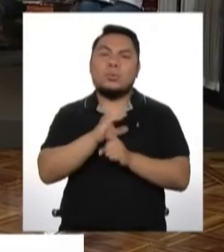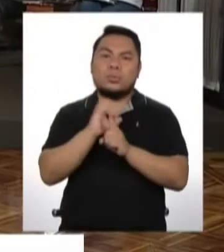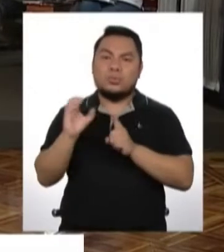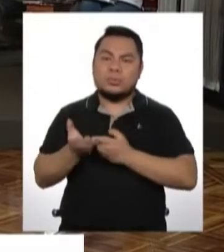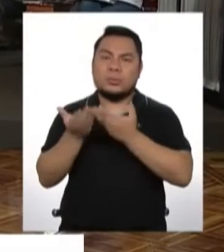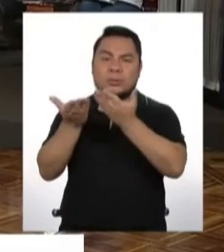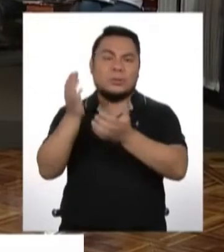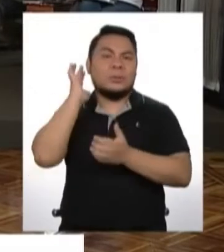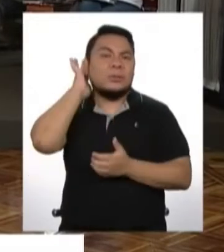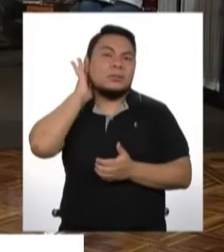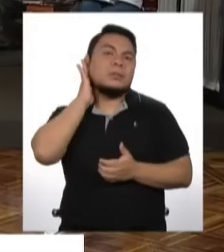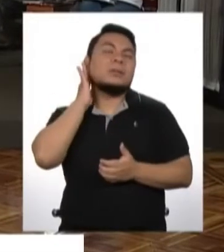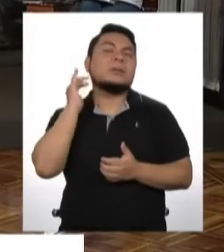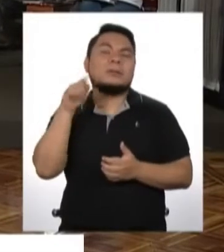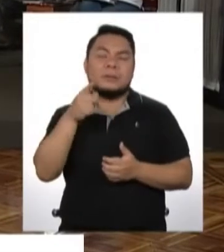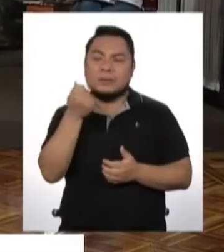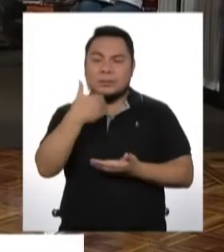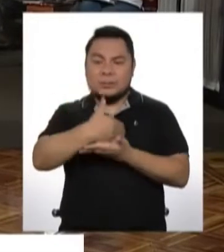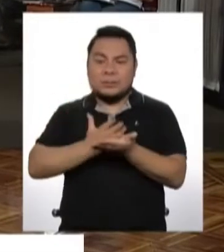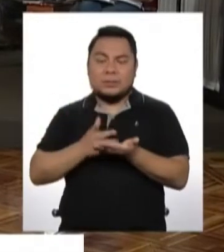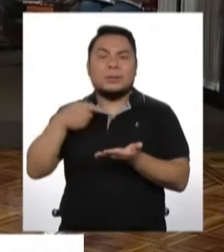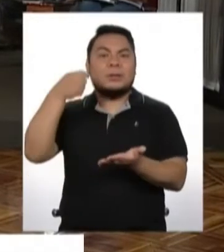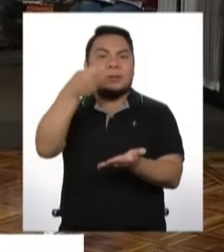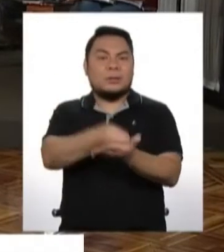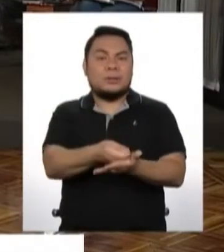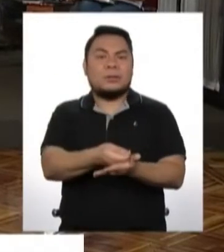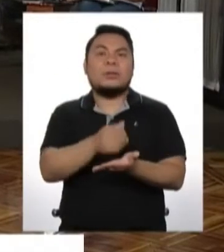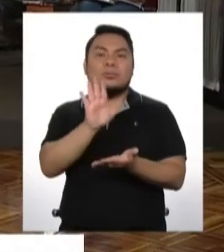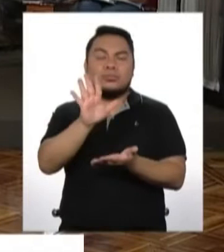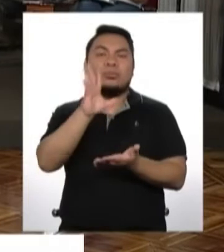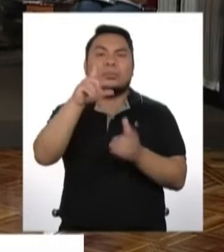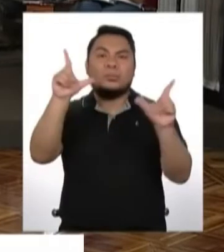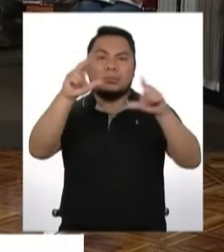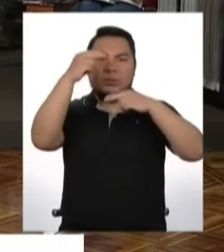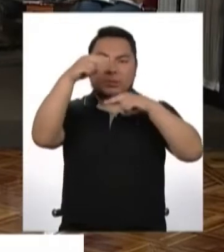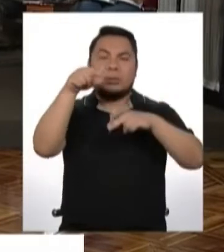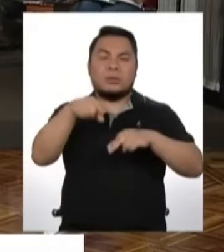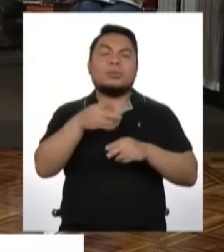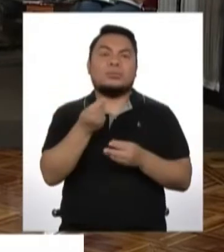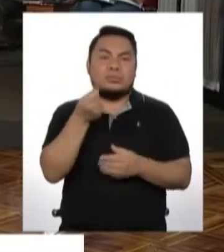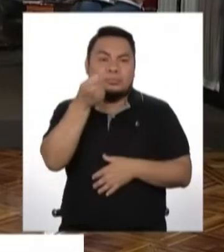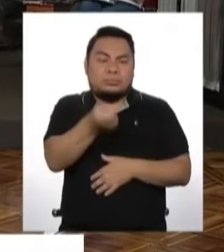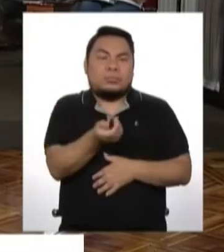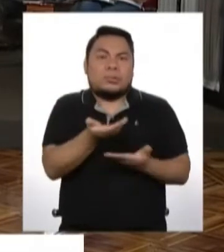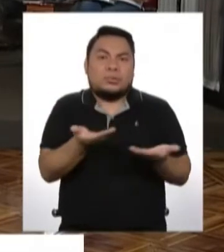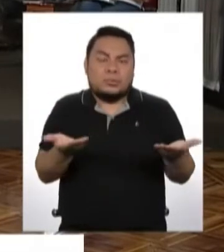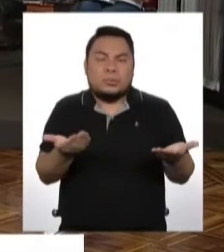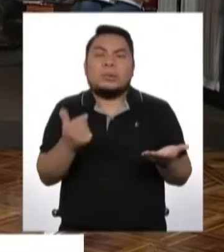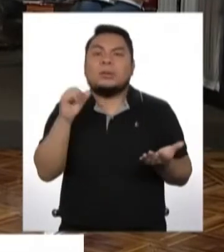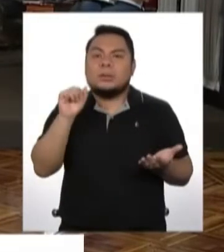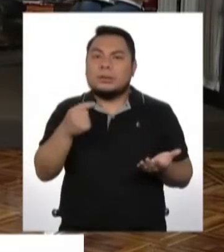cultural, destinando un porcentaje mínimo dentro de su programación a estos contenidos, que será establecido por los